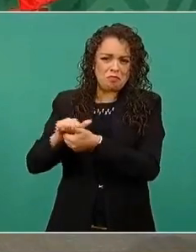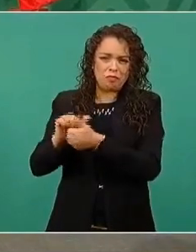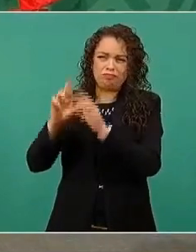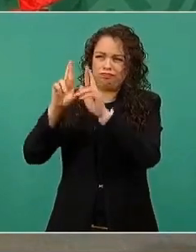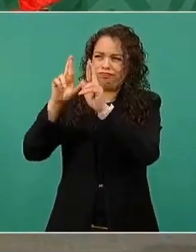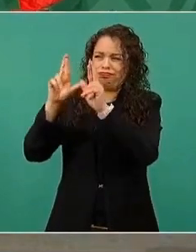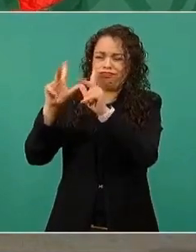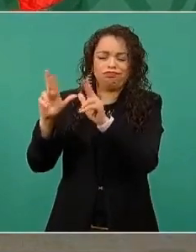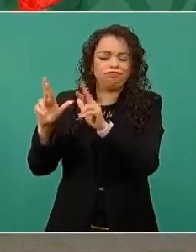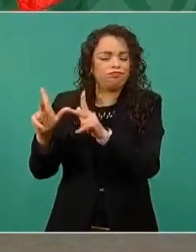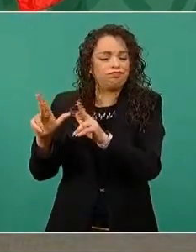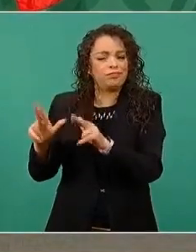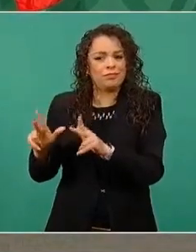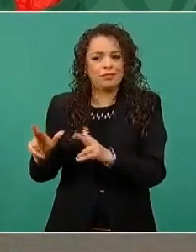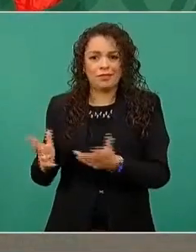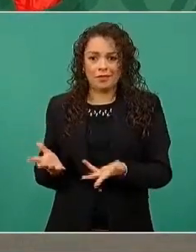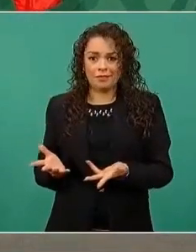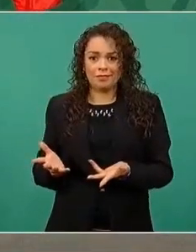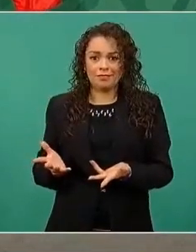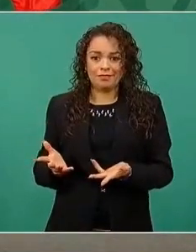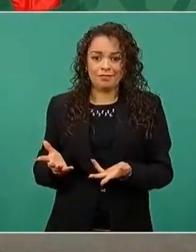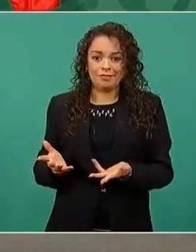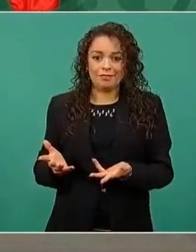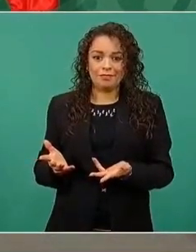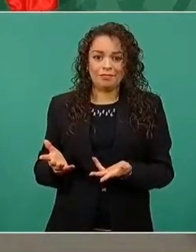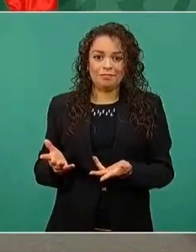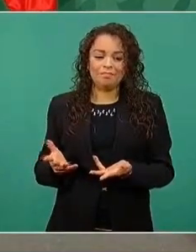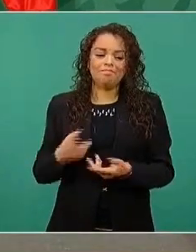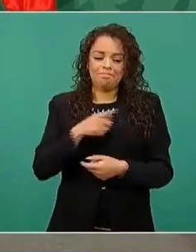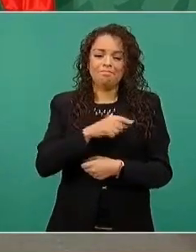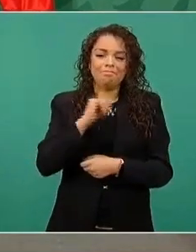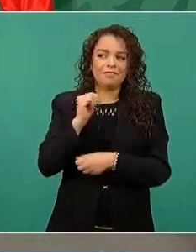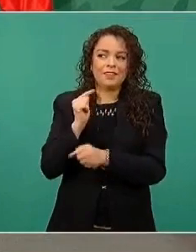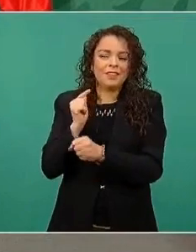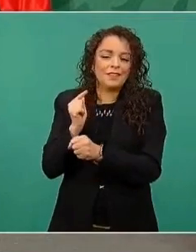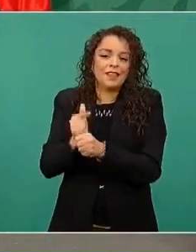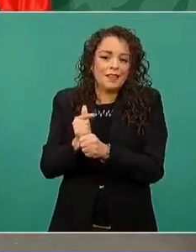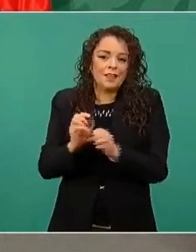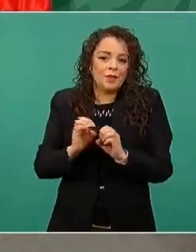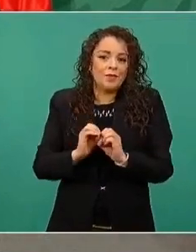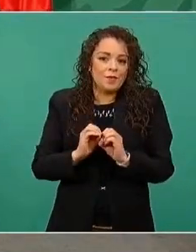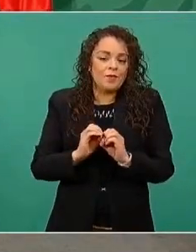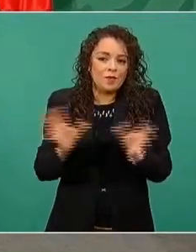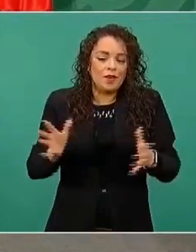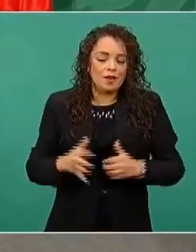si no se daban cuenta de cómo